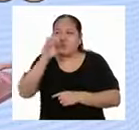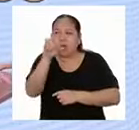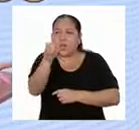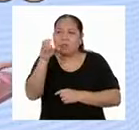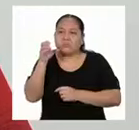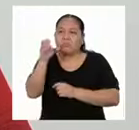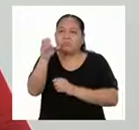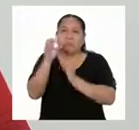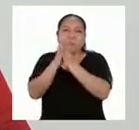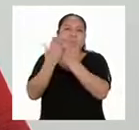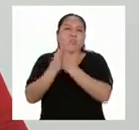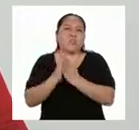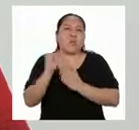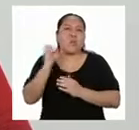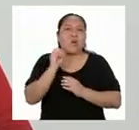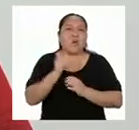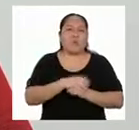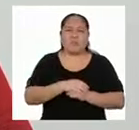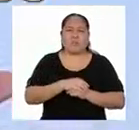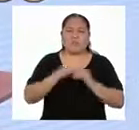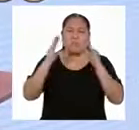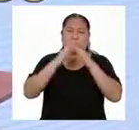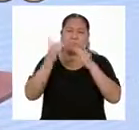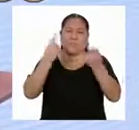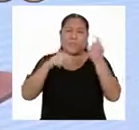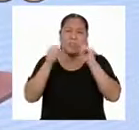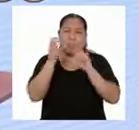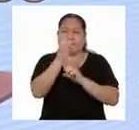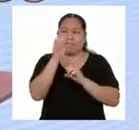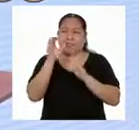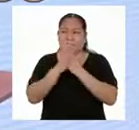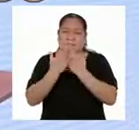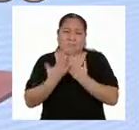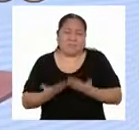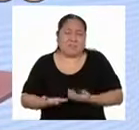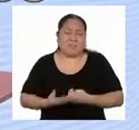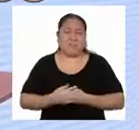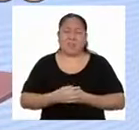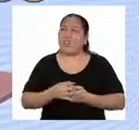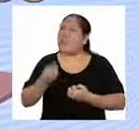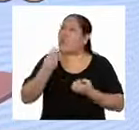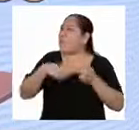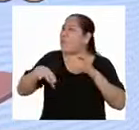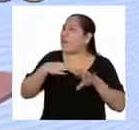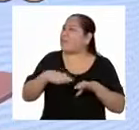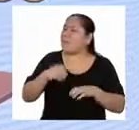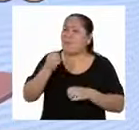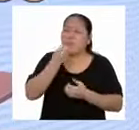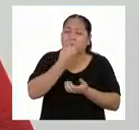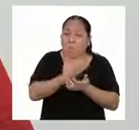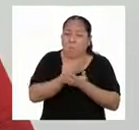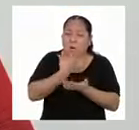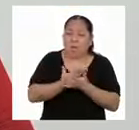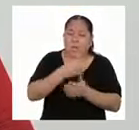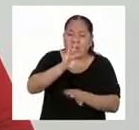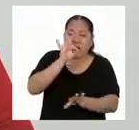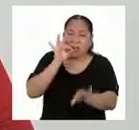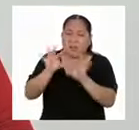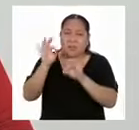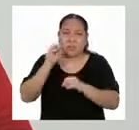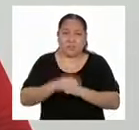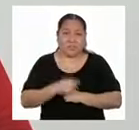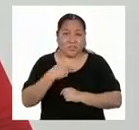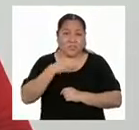o en las librerías. ¿Te sientes abrumada? Mucho. ¿Cómo puedo hacer para hacer una buena selección? Te